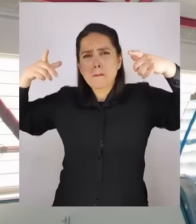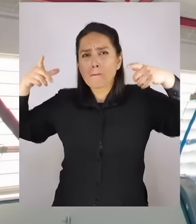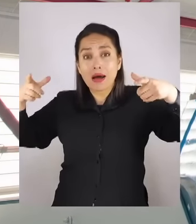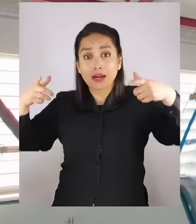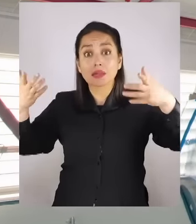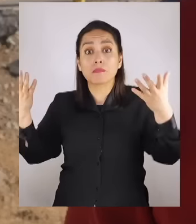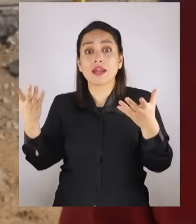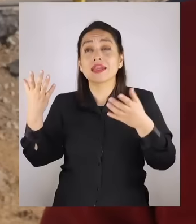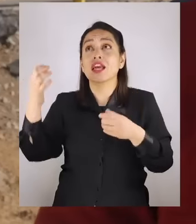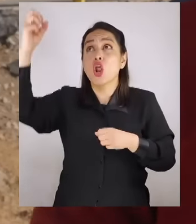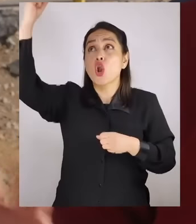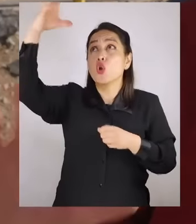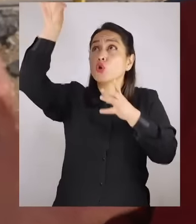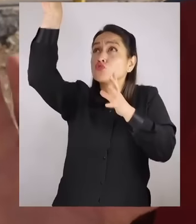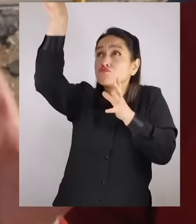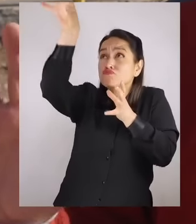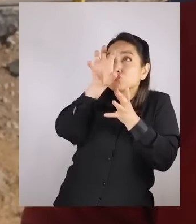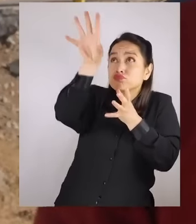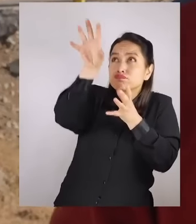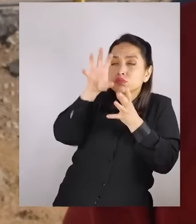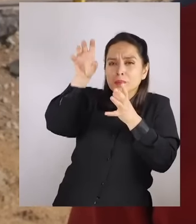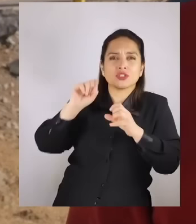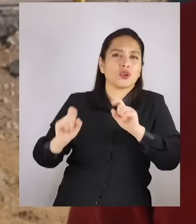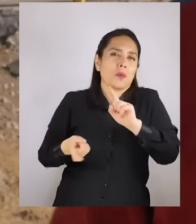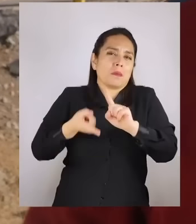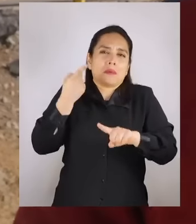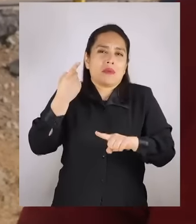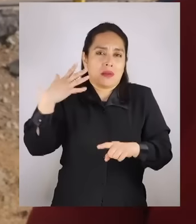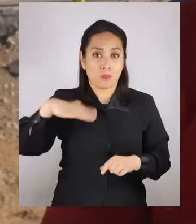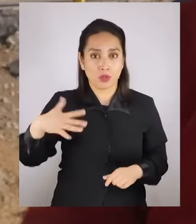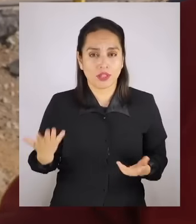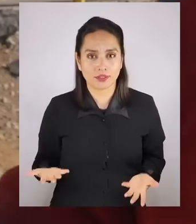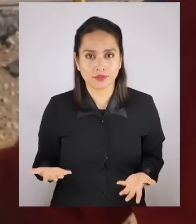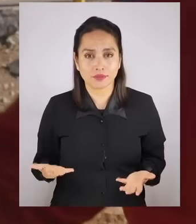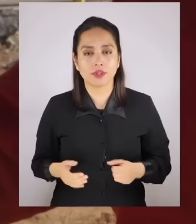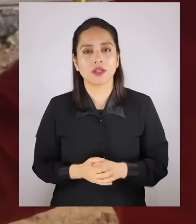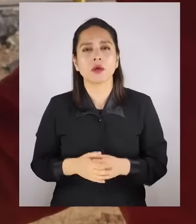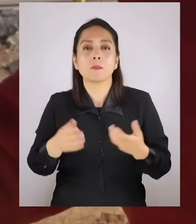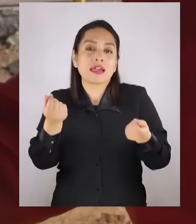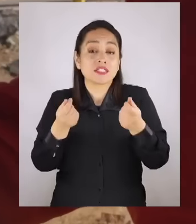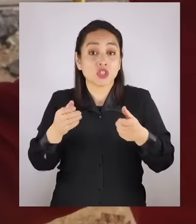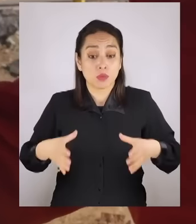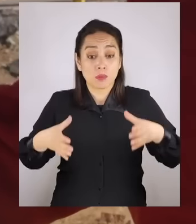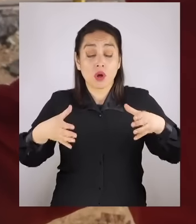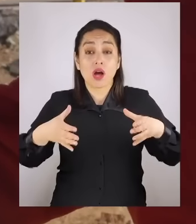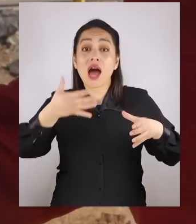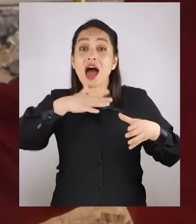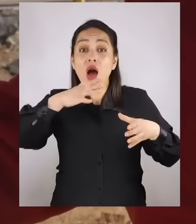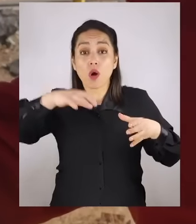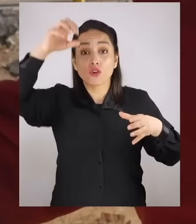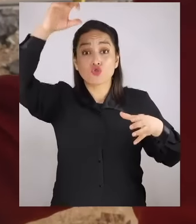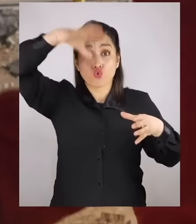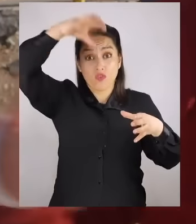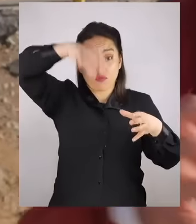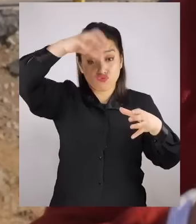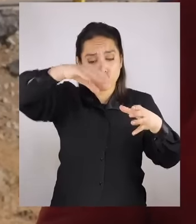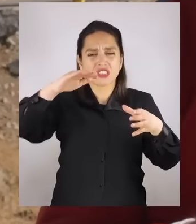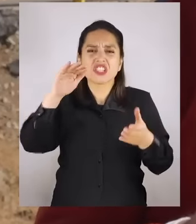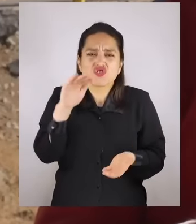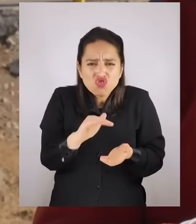más luz. Esa es la primera importancia que tiene, digamos. O sea, es como un balde de agua en la lluvia. Si tú tienes un